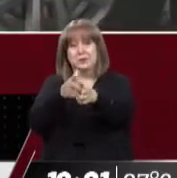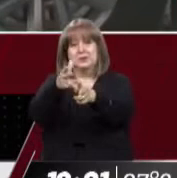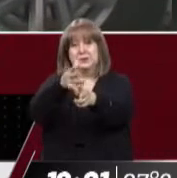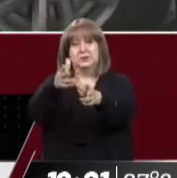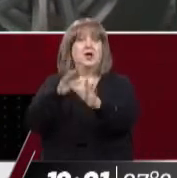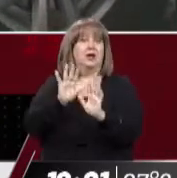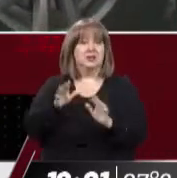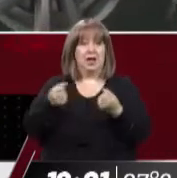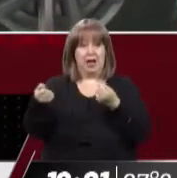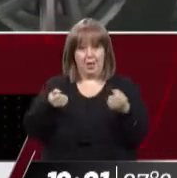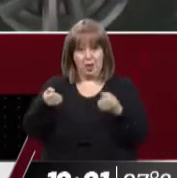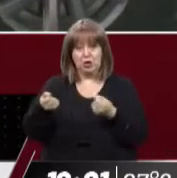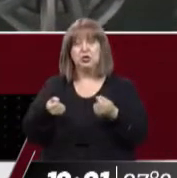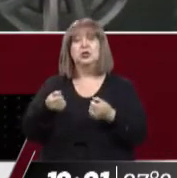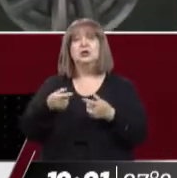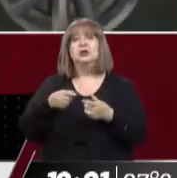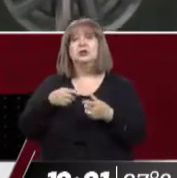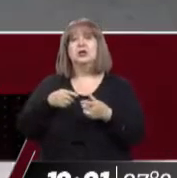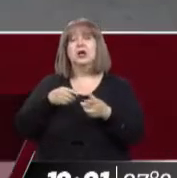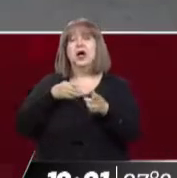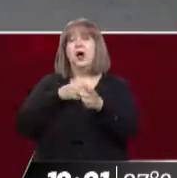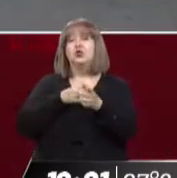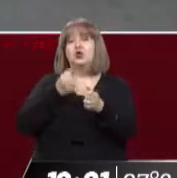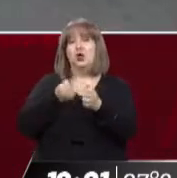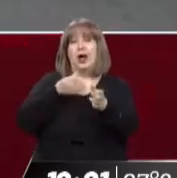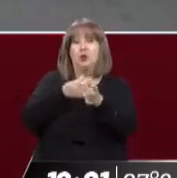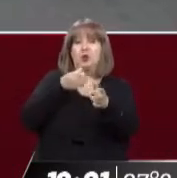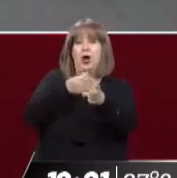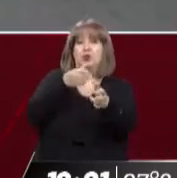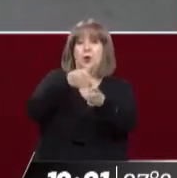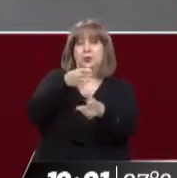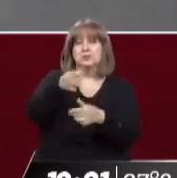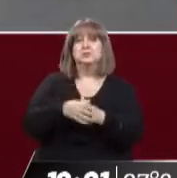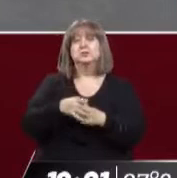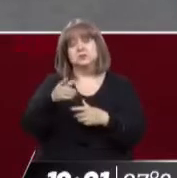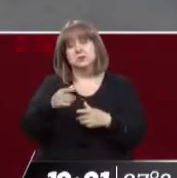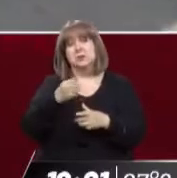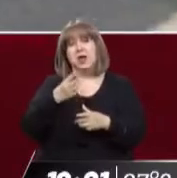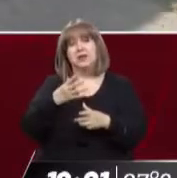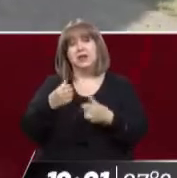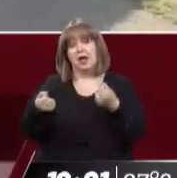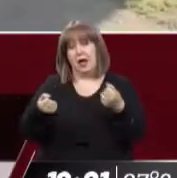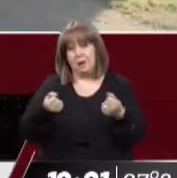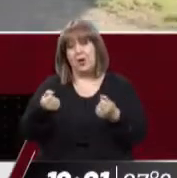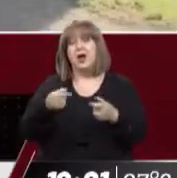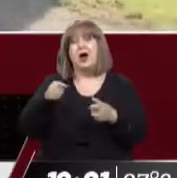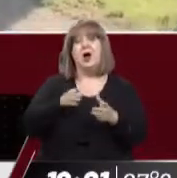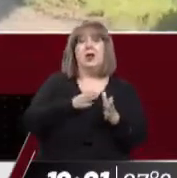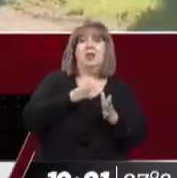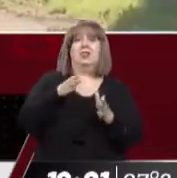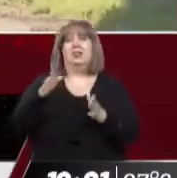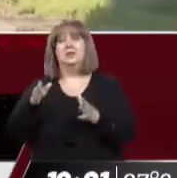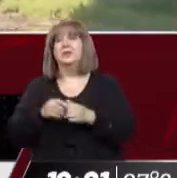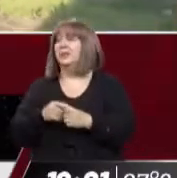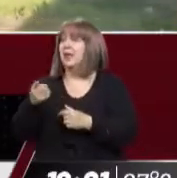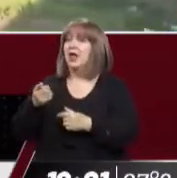llevado. Iba chocando autos y lo he captado. Y el camión quedó en realidad bien sobre el medio de la calle, pero ahora lo han corrido un costado. Autos que